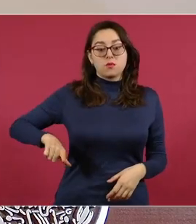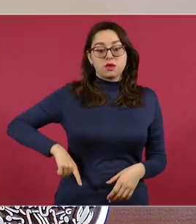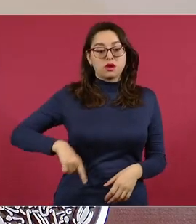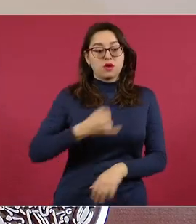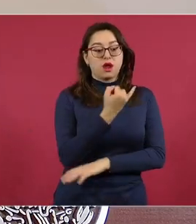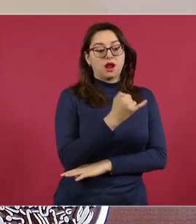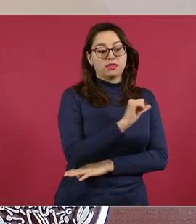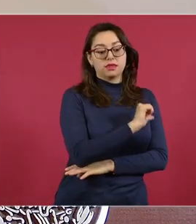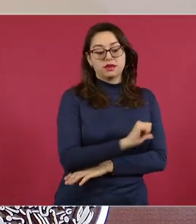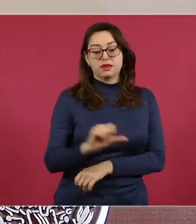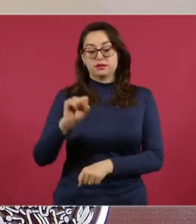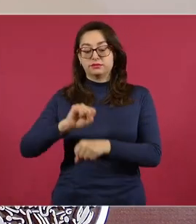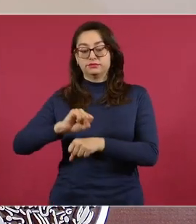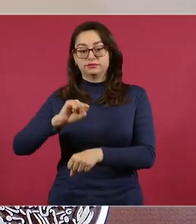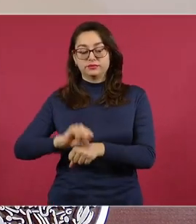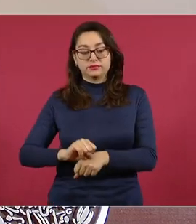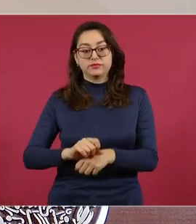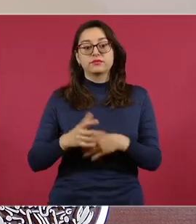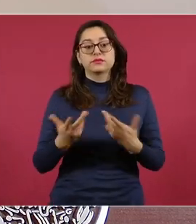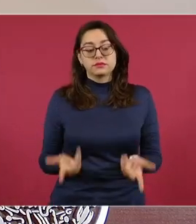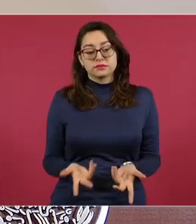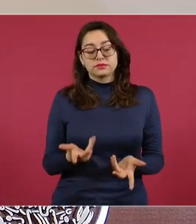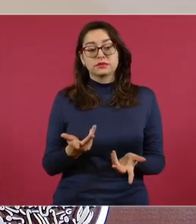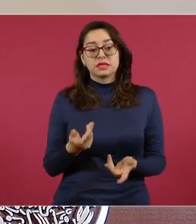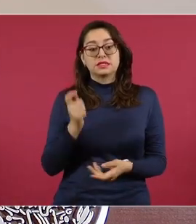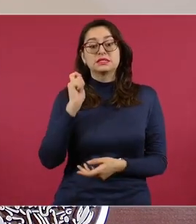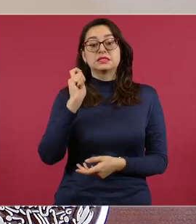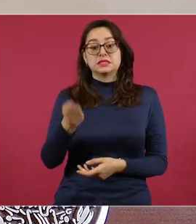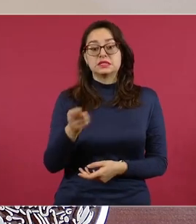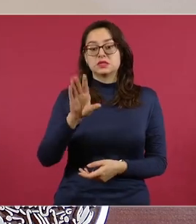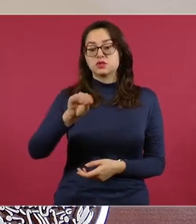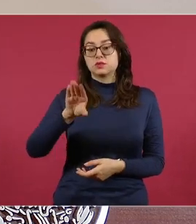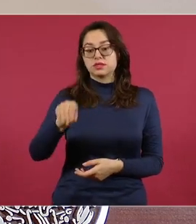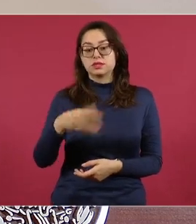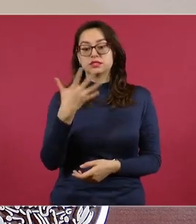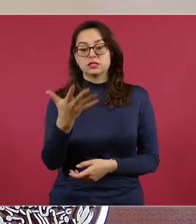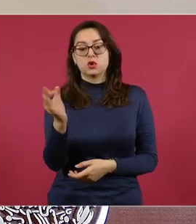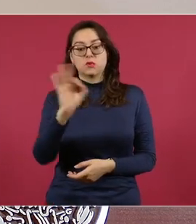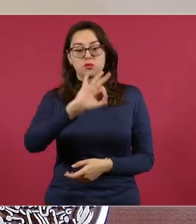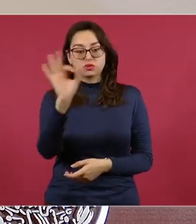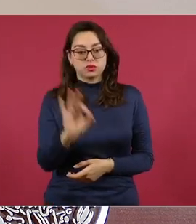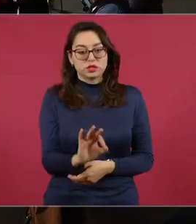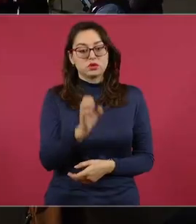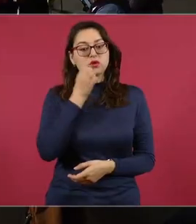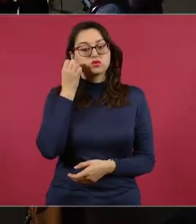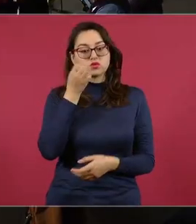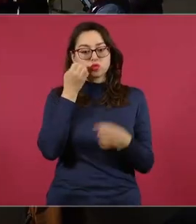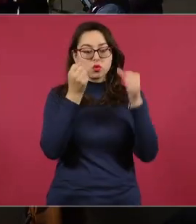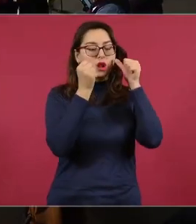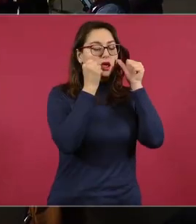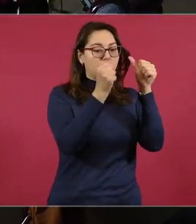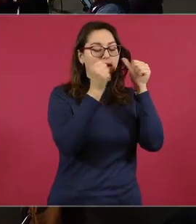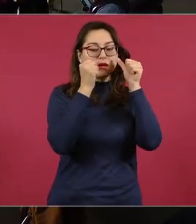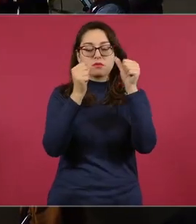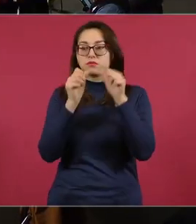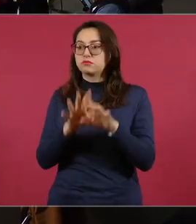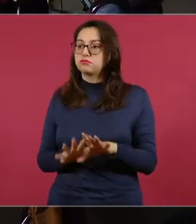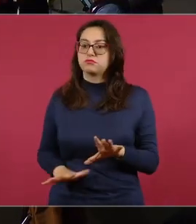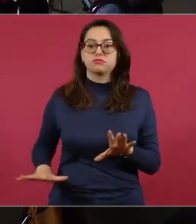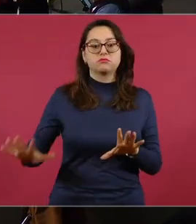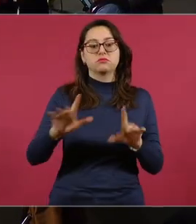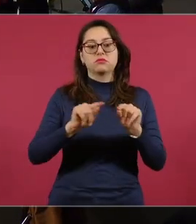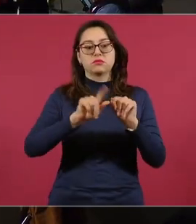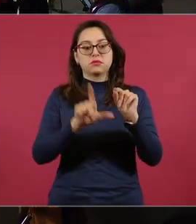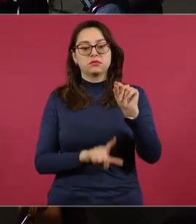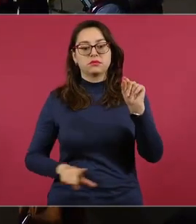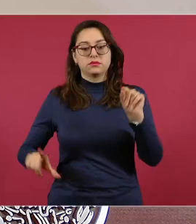de las 173 mil activas, lo que representa un 99% de cobertura en el territorio nacional